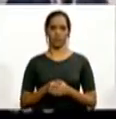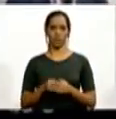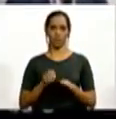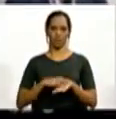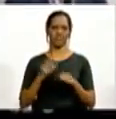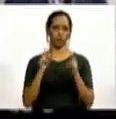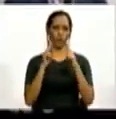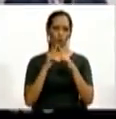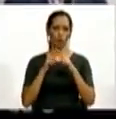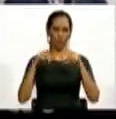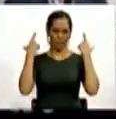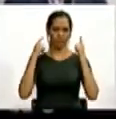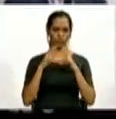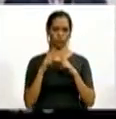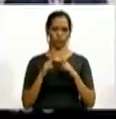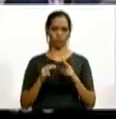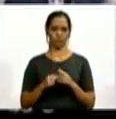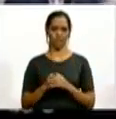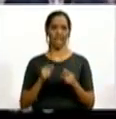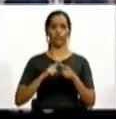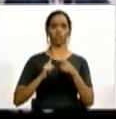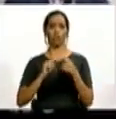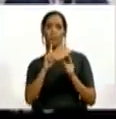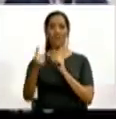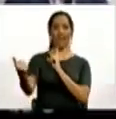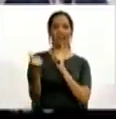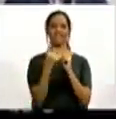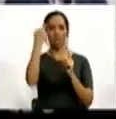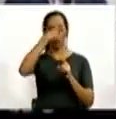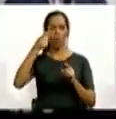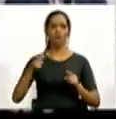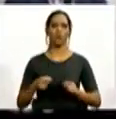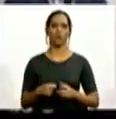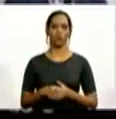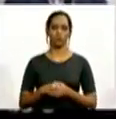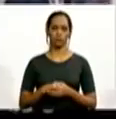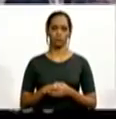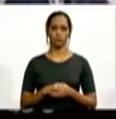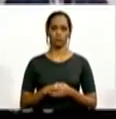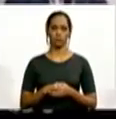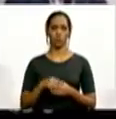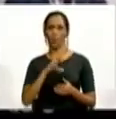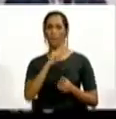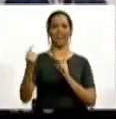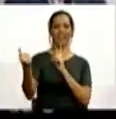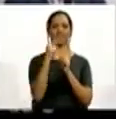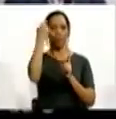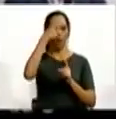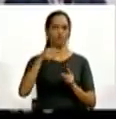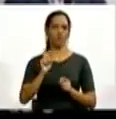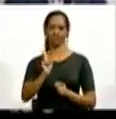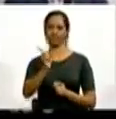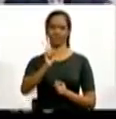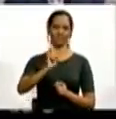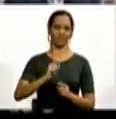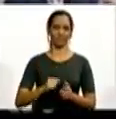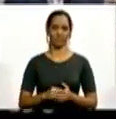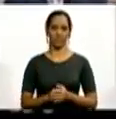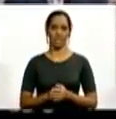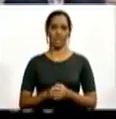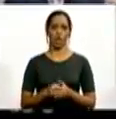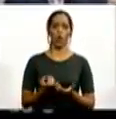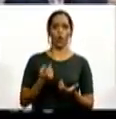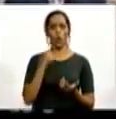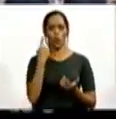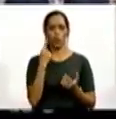todos no conocen. Entonces no me vengan a decir que ese es el pueblo. Es más,